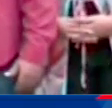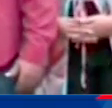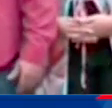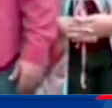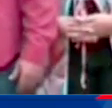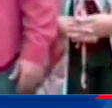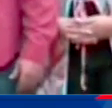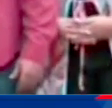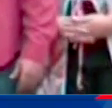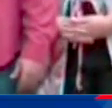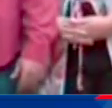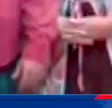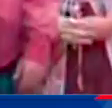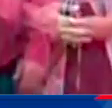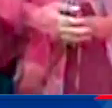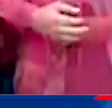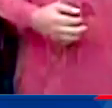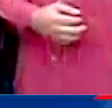padres representantes.